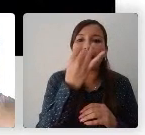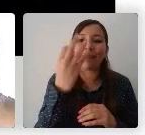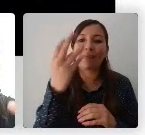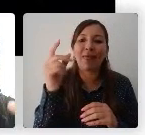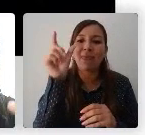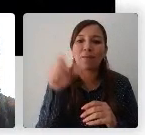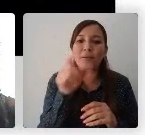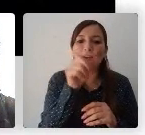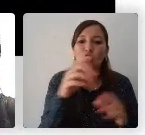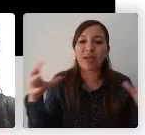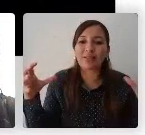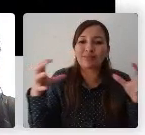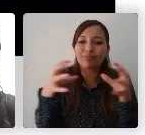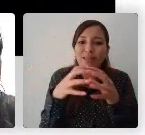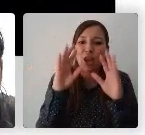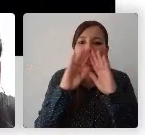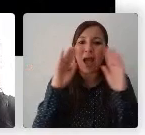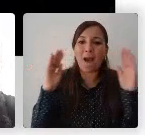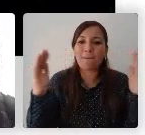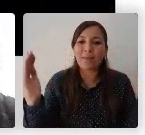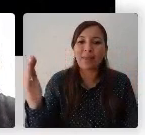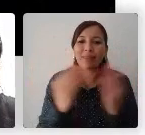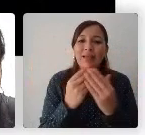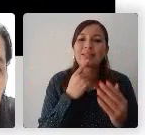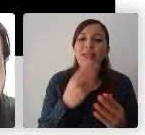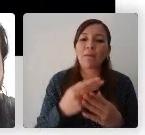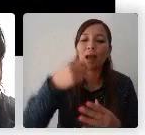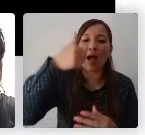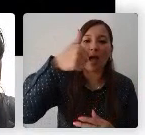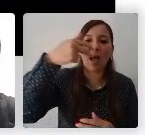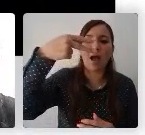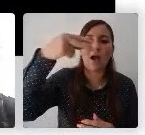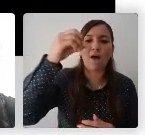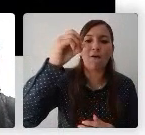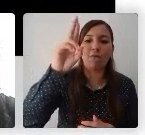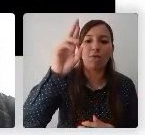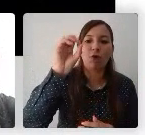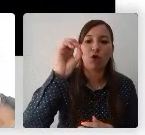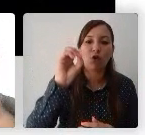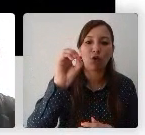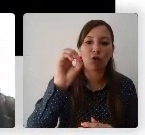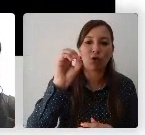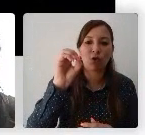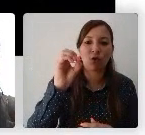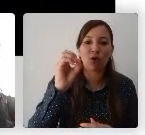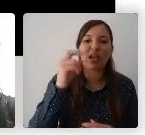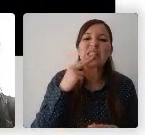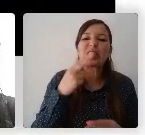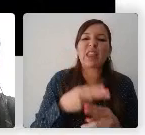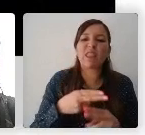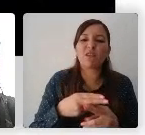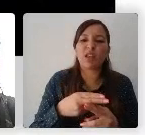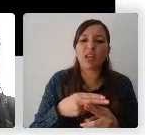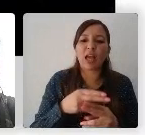tener tres elementos muy, muy puntuales, ¿no? Uno, que sea bioseguro, desde ya. Y eso nos lleva a poder buscar